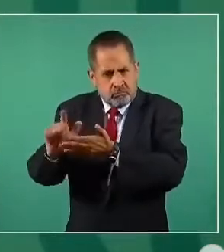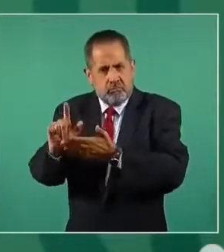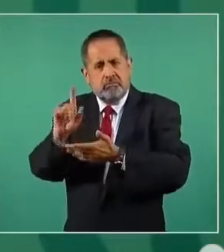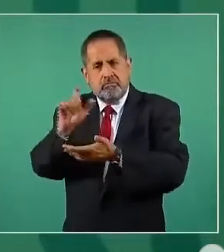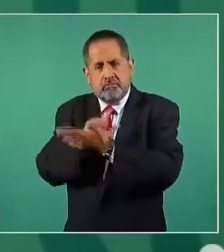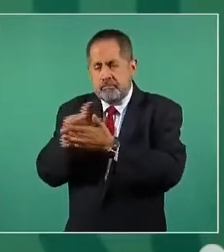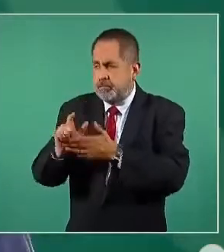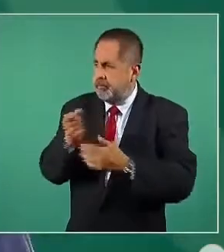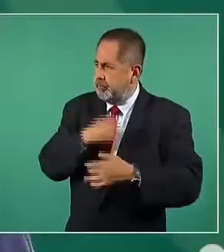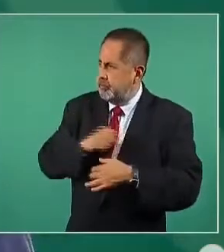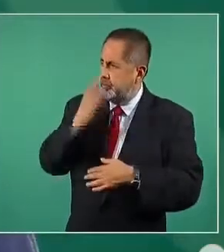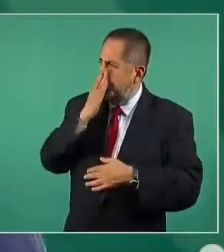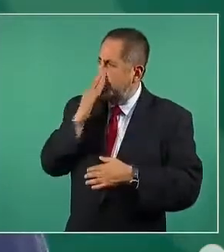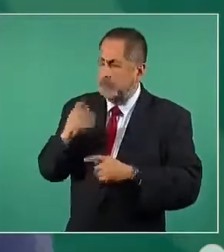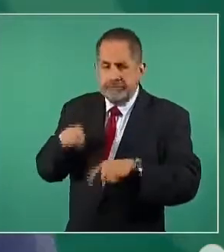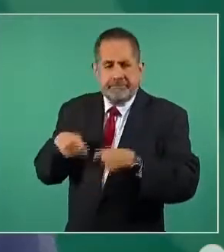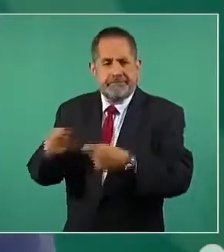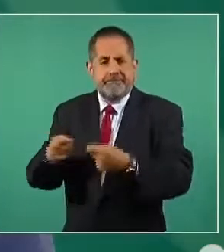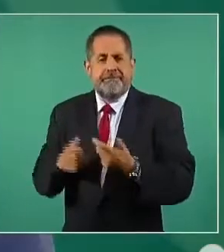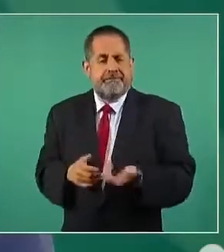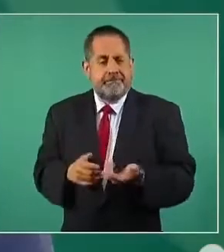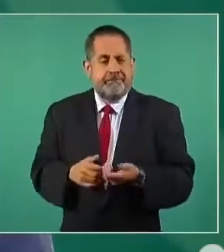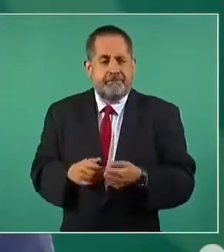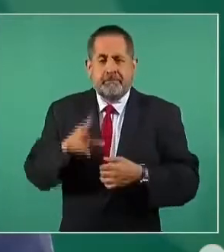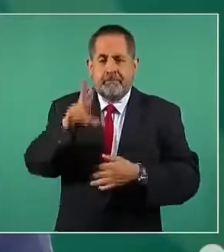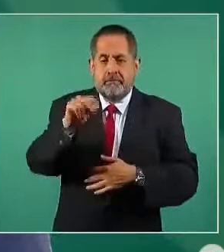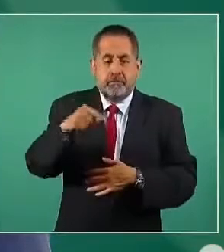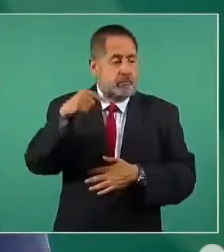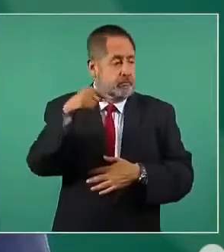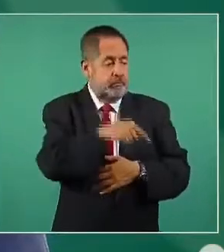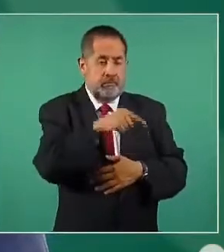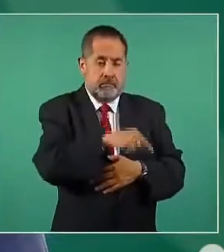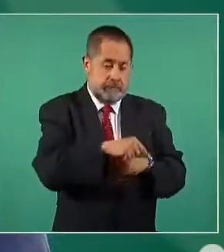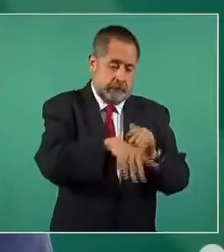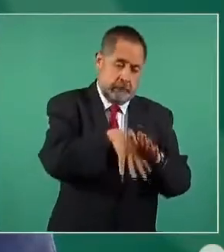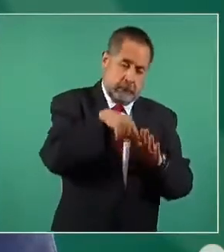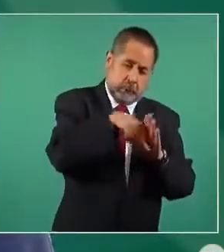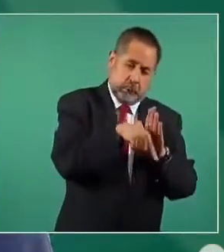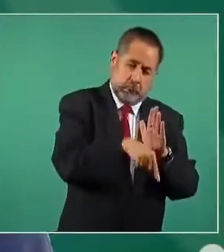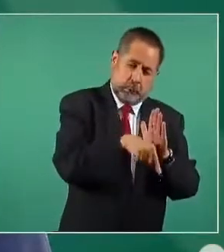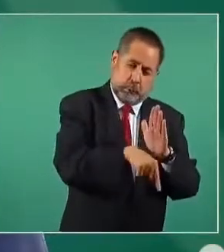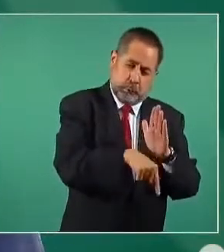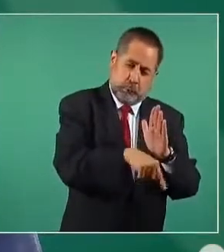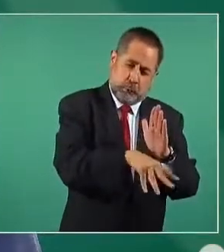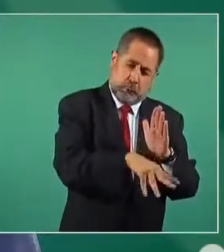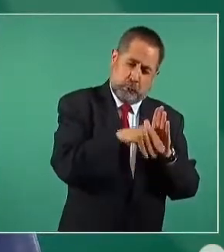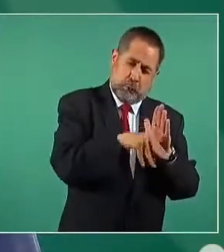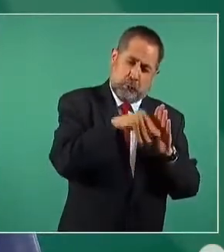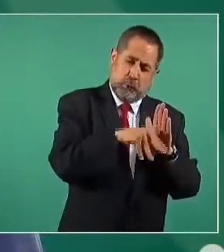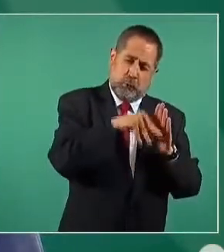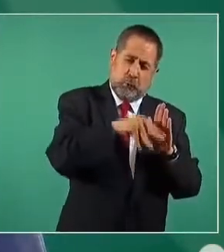limpia, no es agua extraída de pozos